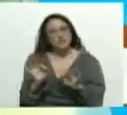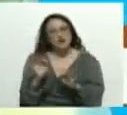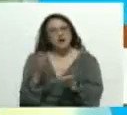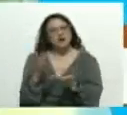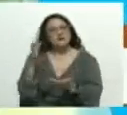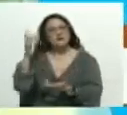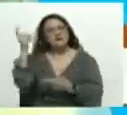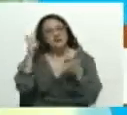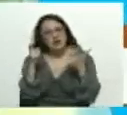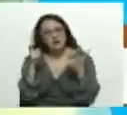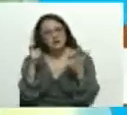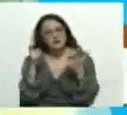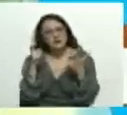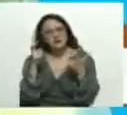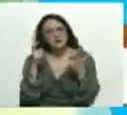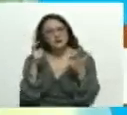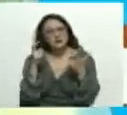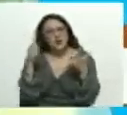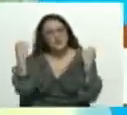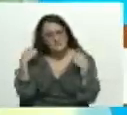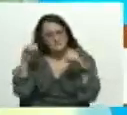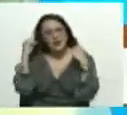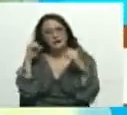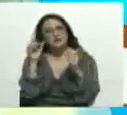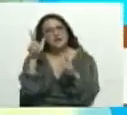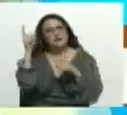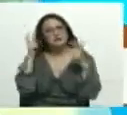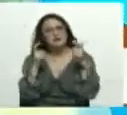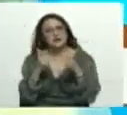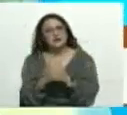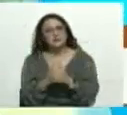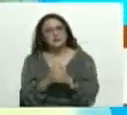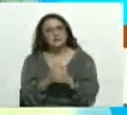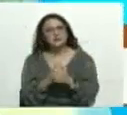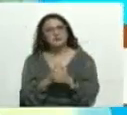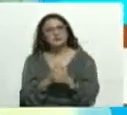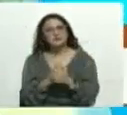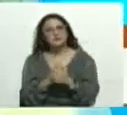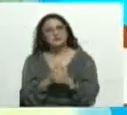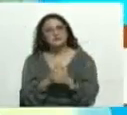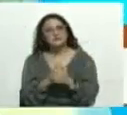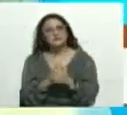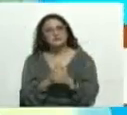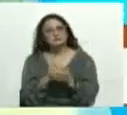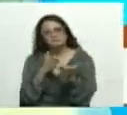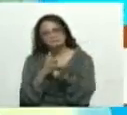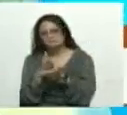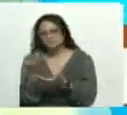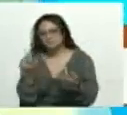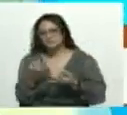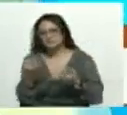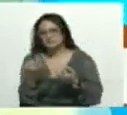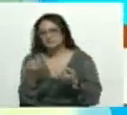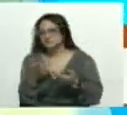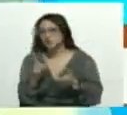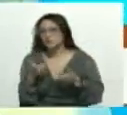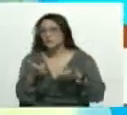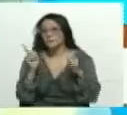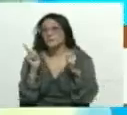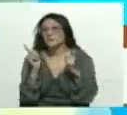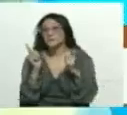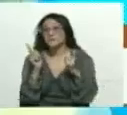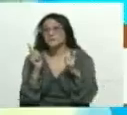estudiemos La praxis Chávez y muy sinceramente No permitamos de